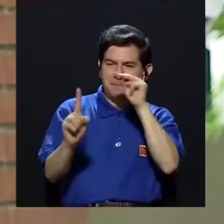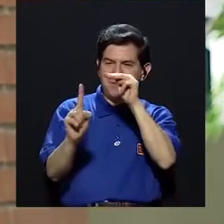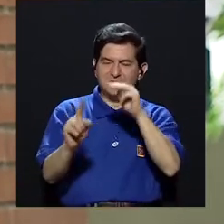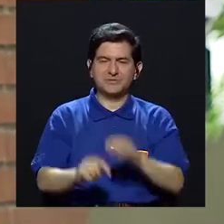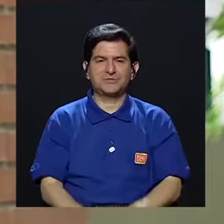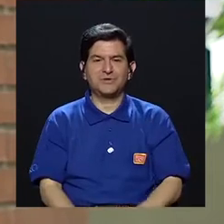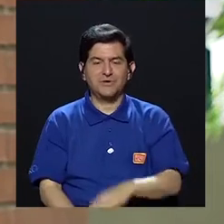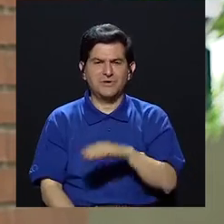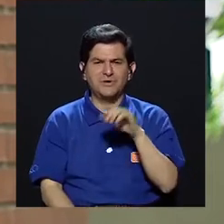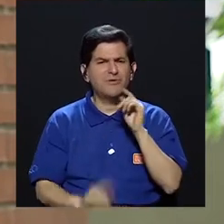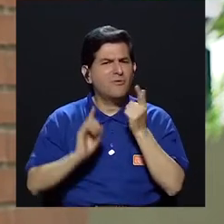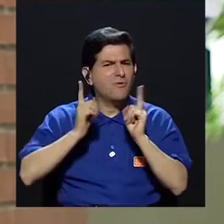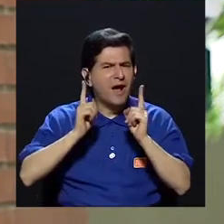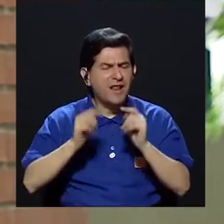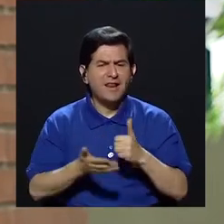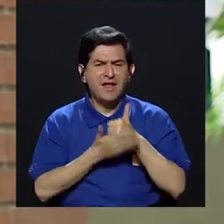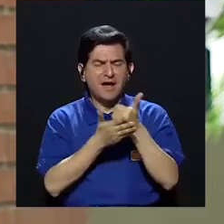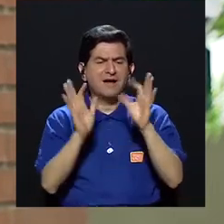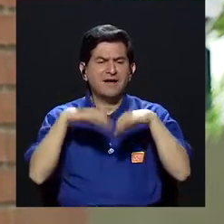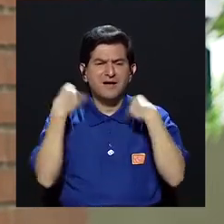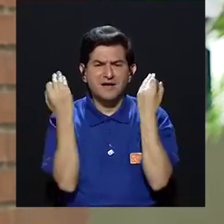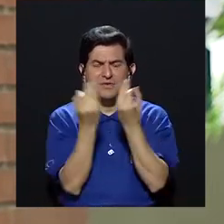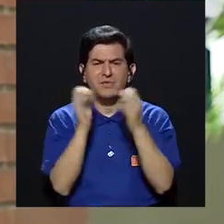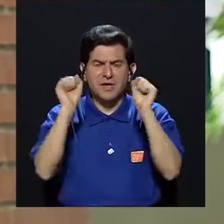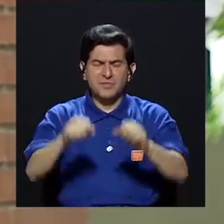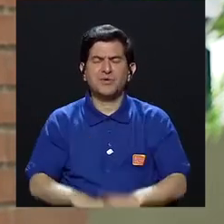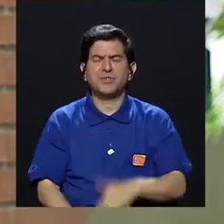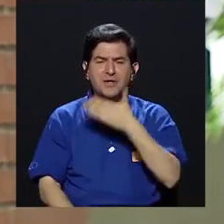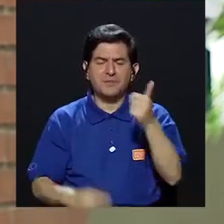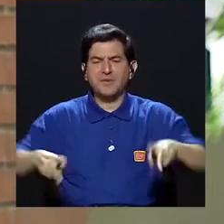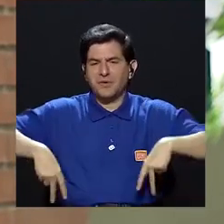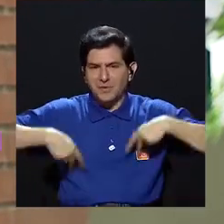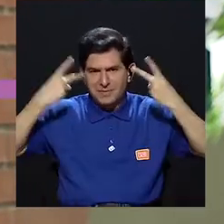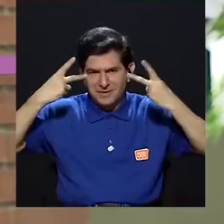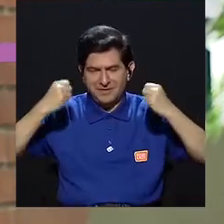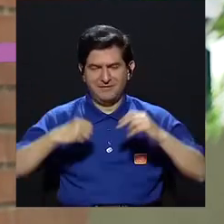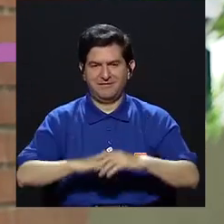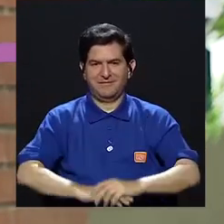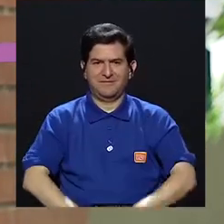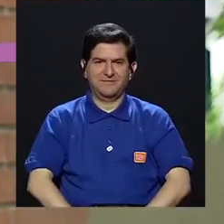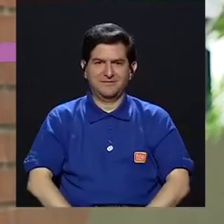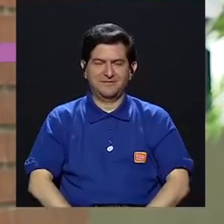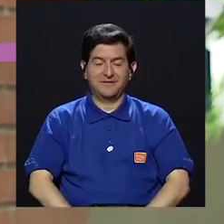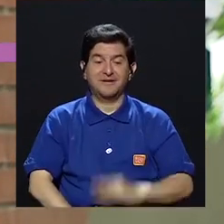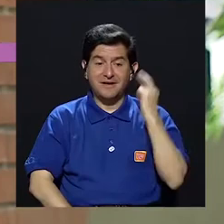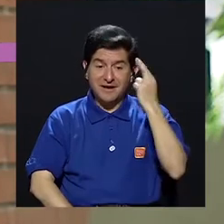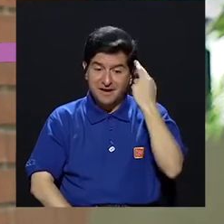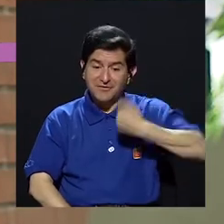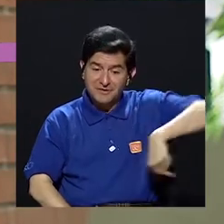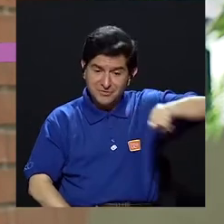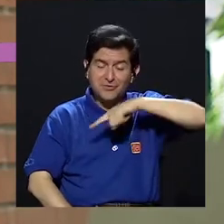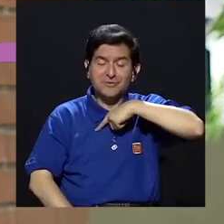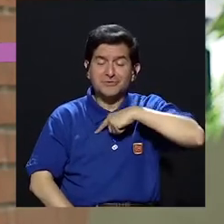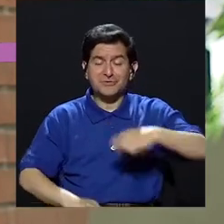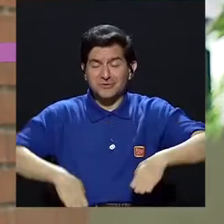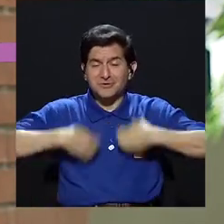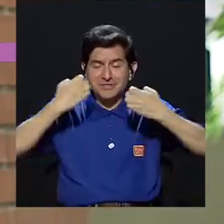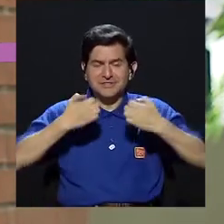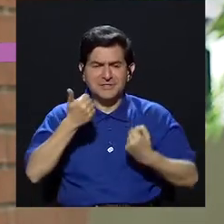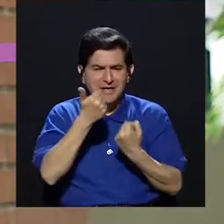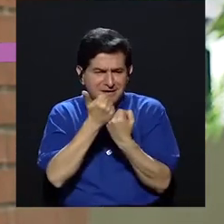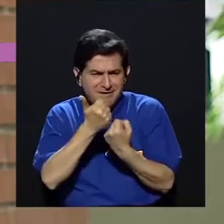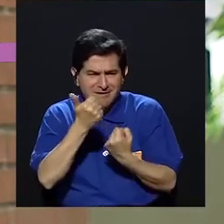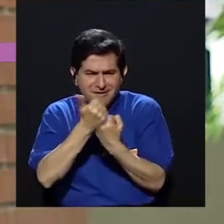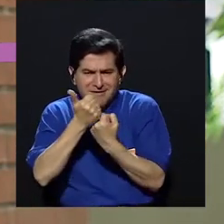misión, y nuestra misión es ayudar a las familias para que vivan mejor. Y para eso estamos nosotros,